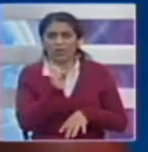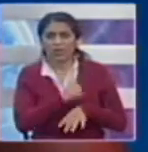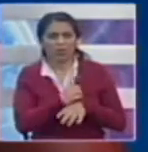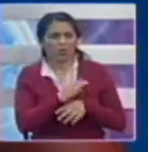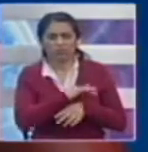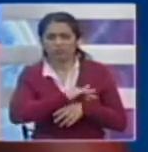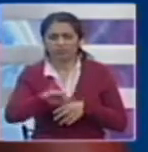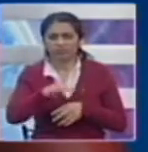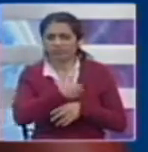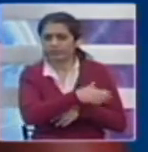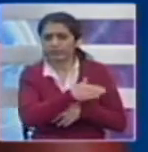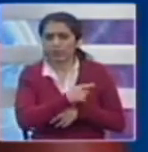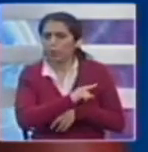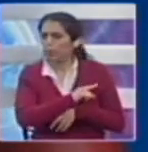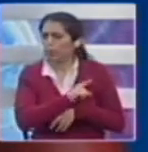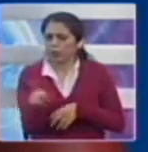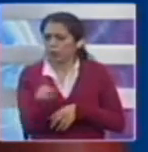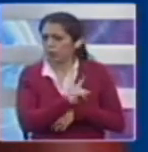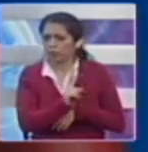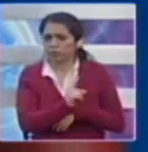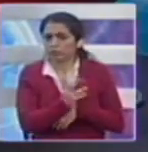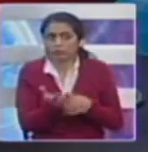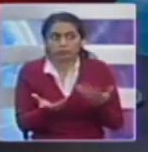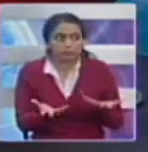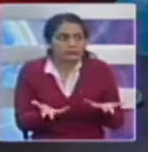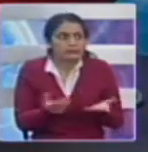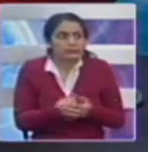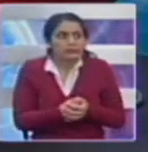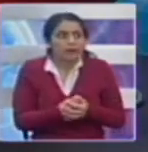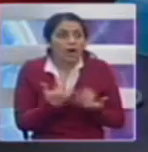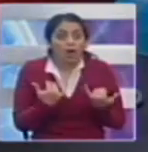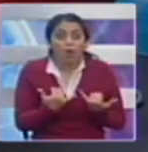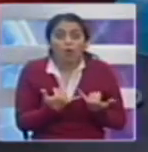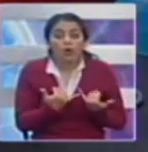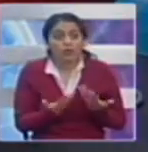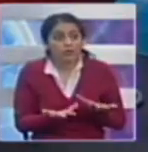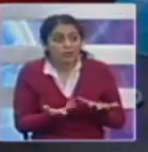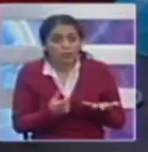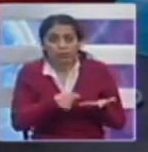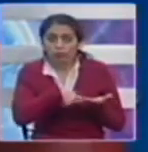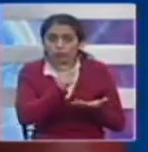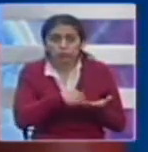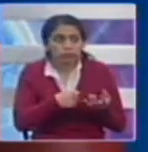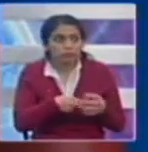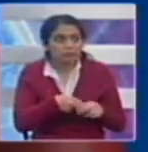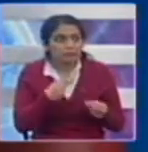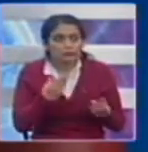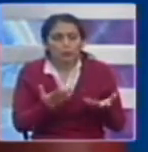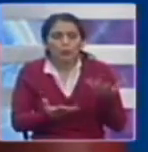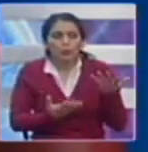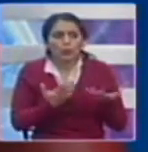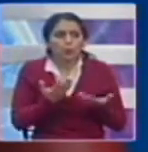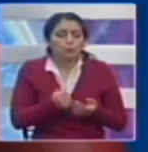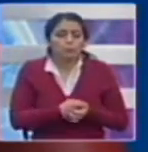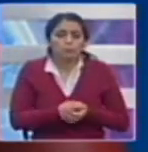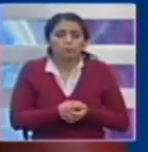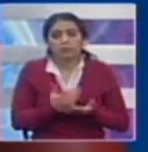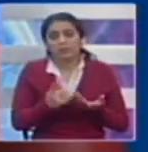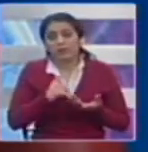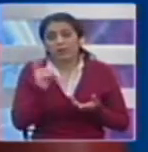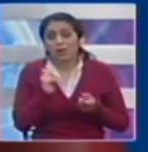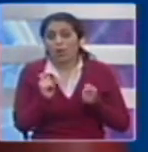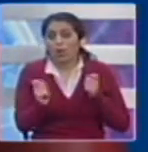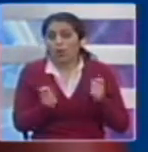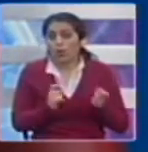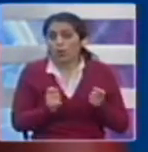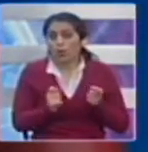nuestros médicos, pero muy por el contrario, justamente esto se ha dado debido a que nosotros necesitamos de alguna manera controlar que